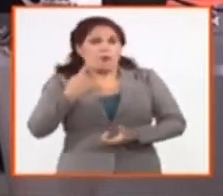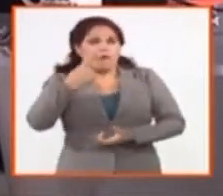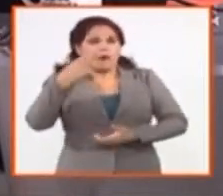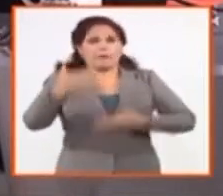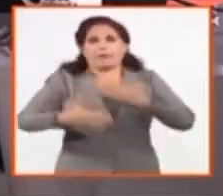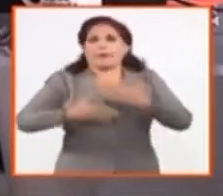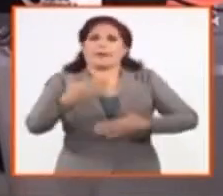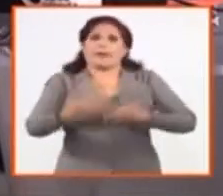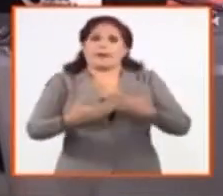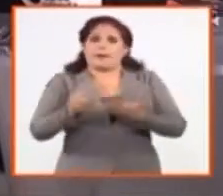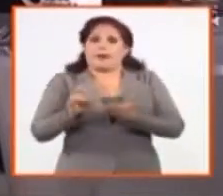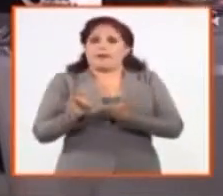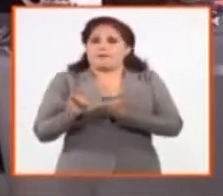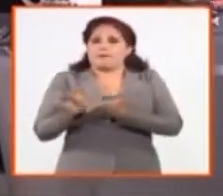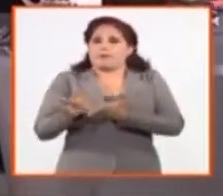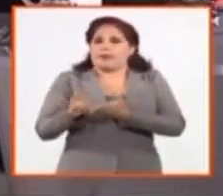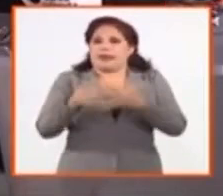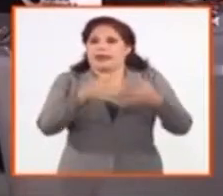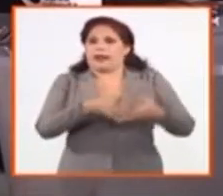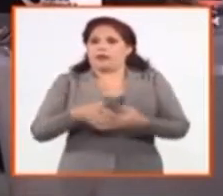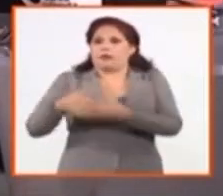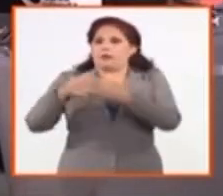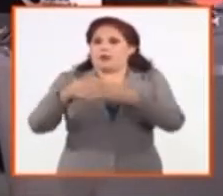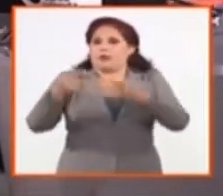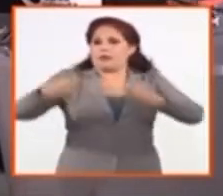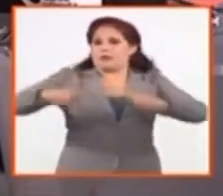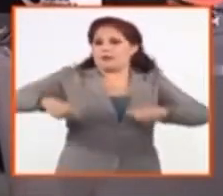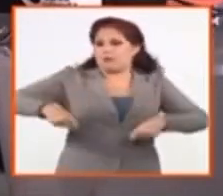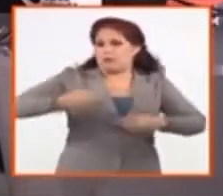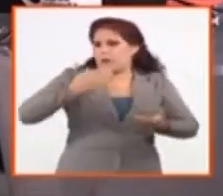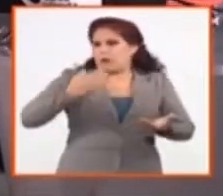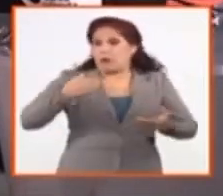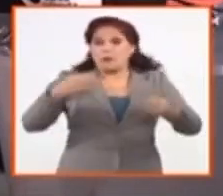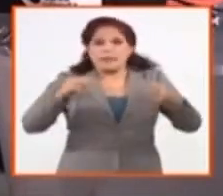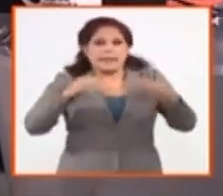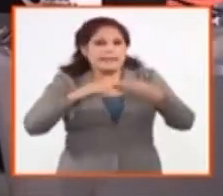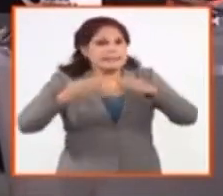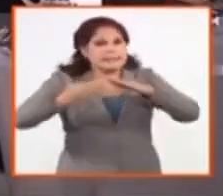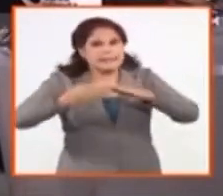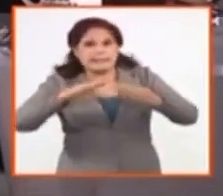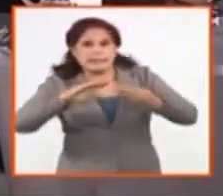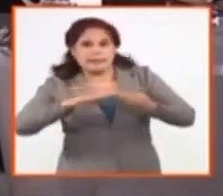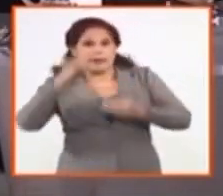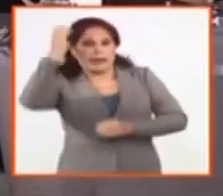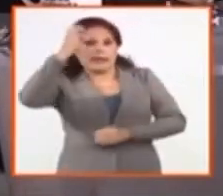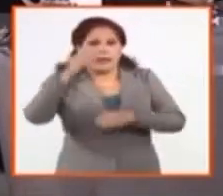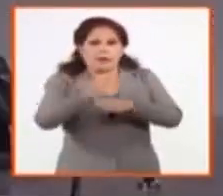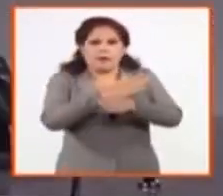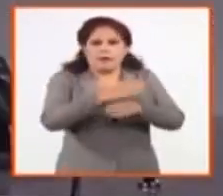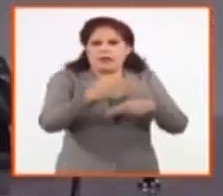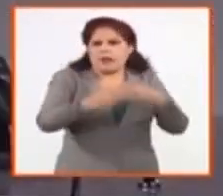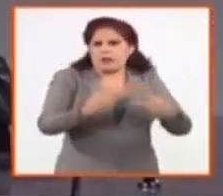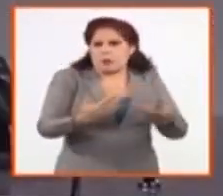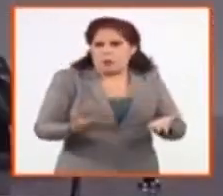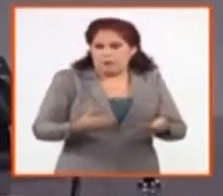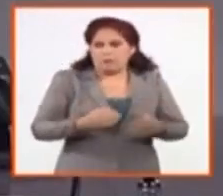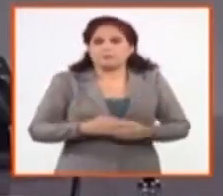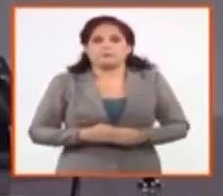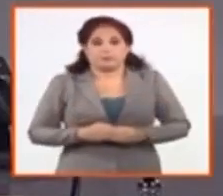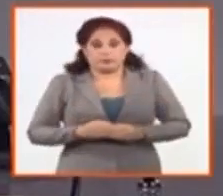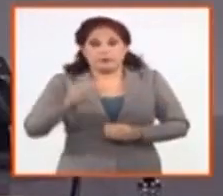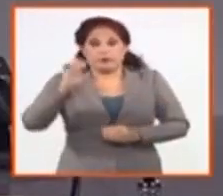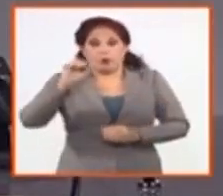la retirada de Estados Unidos? ¿Se han enfrentado? ¿Cuáles son los criterios que se han manejado? Bueno, la OTAN, ante